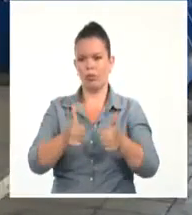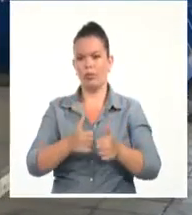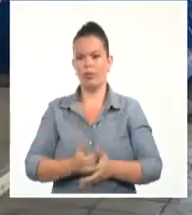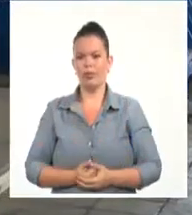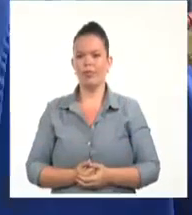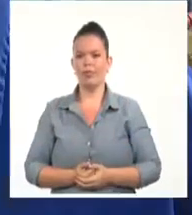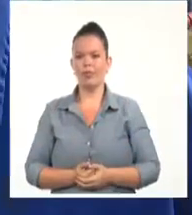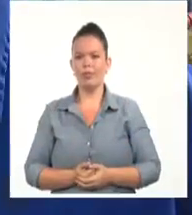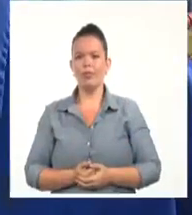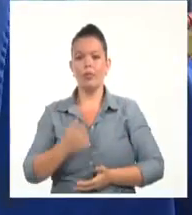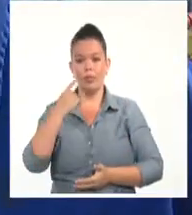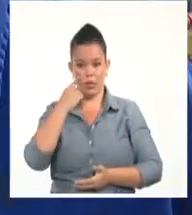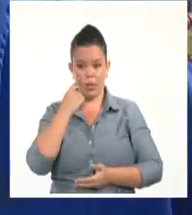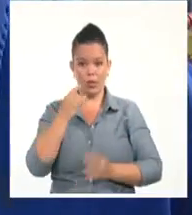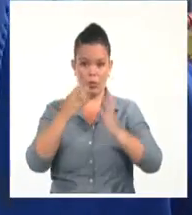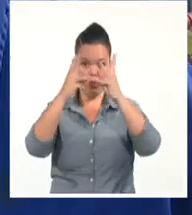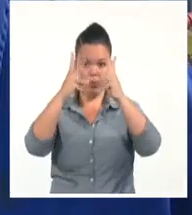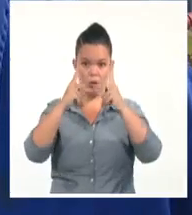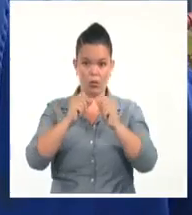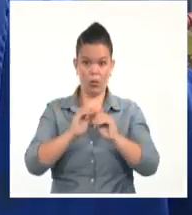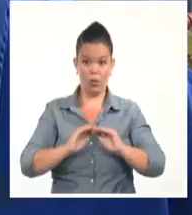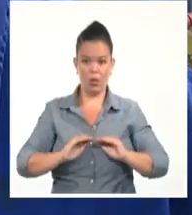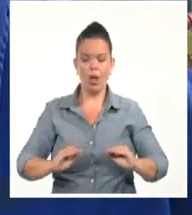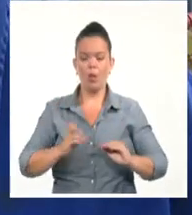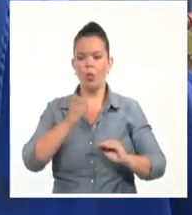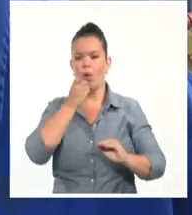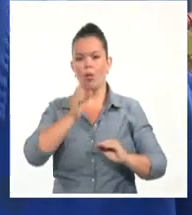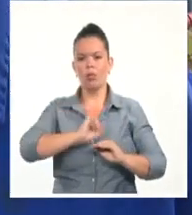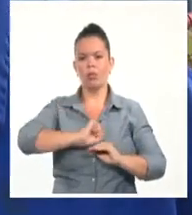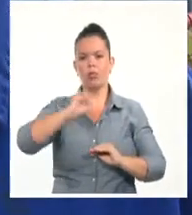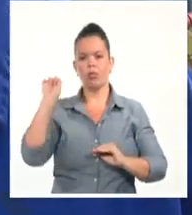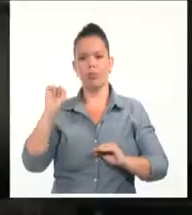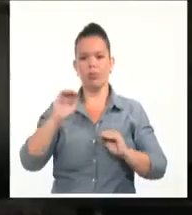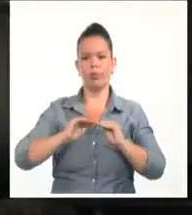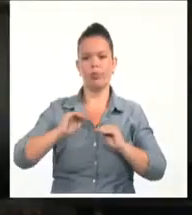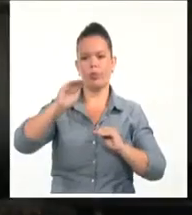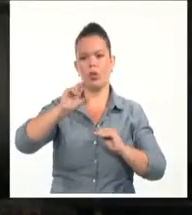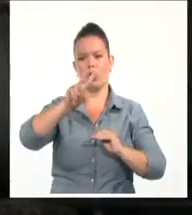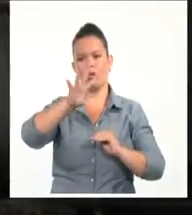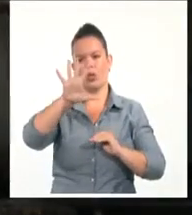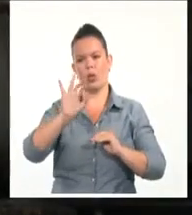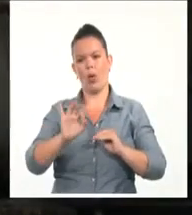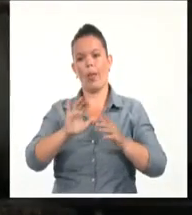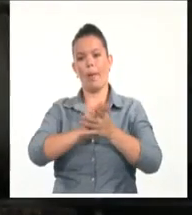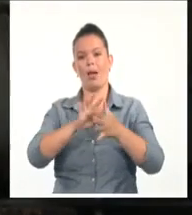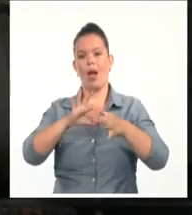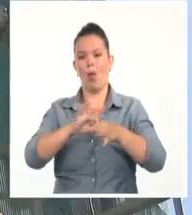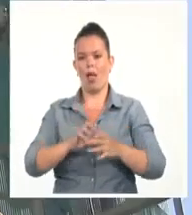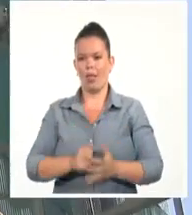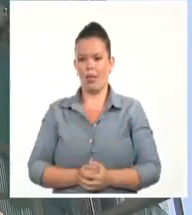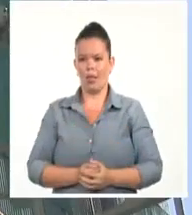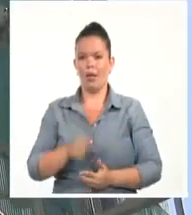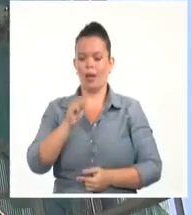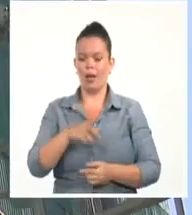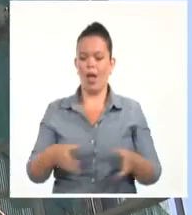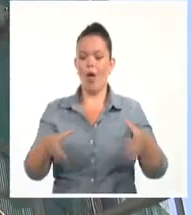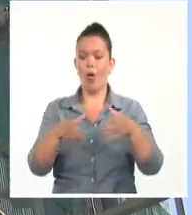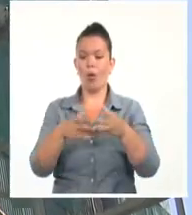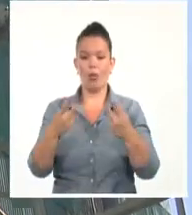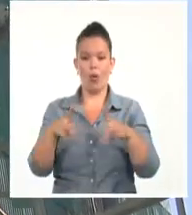ese cierre completaríamos la carga máxima a alcanzar, que va a superar los 250 megawatts. Brigadas especializadas de los Ministerios